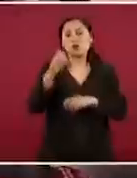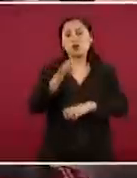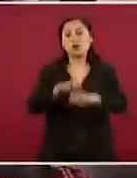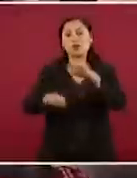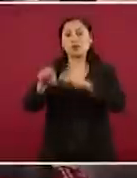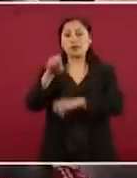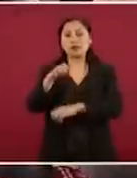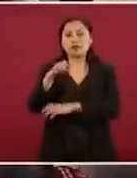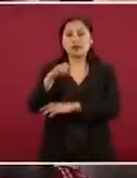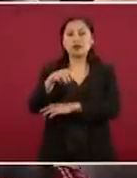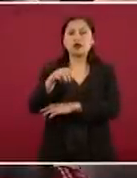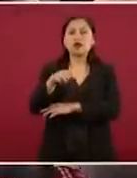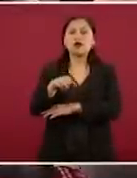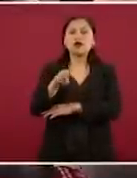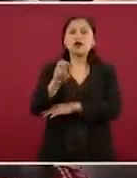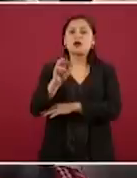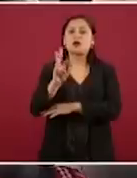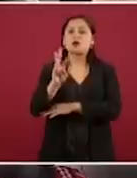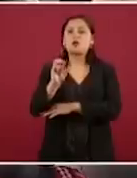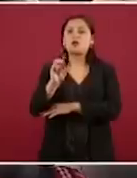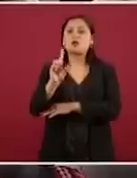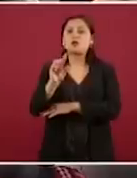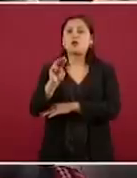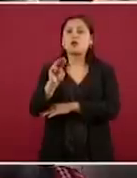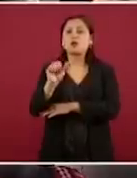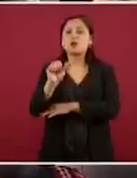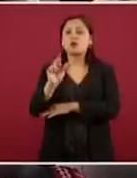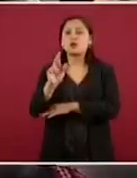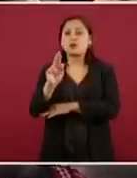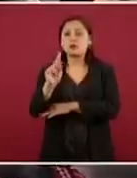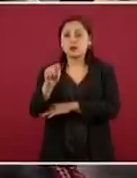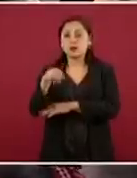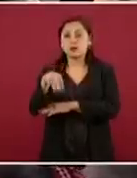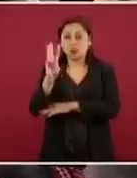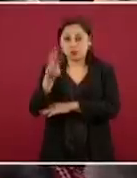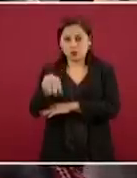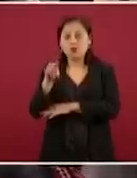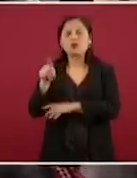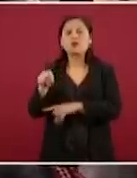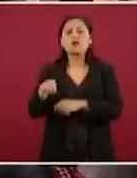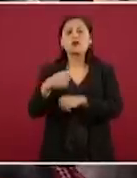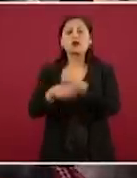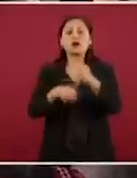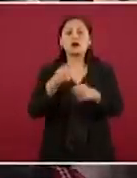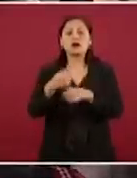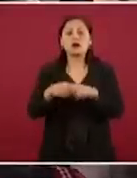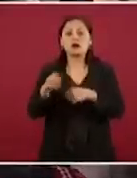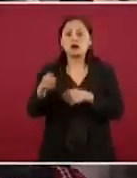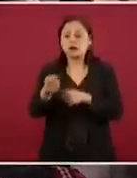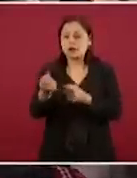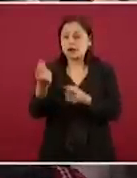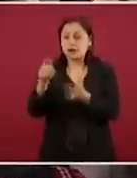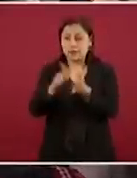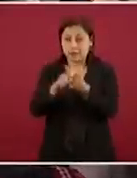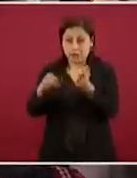mencionar, Walmart, que tuvieron las compras en noviembre más altas.